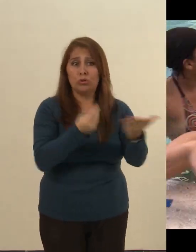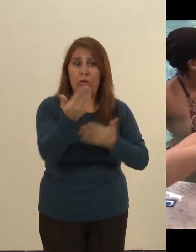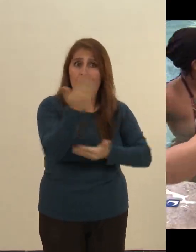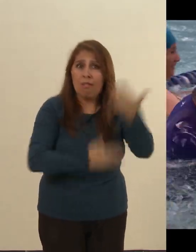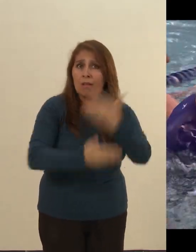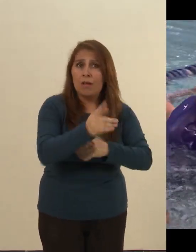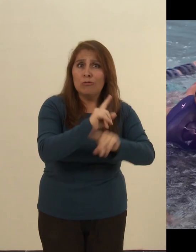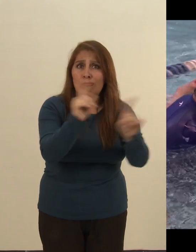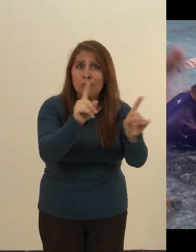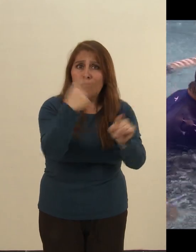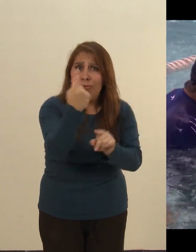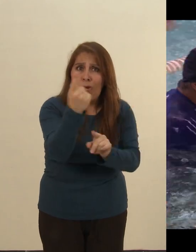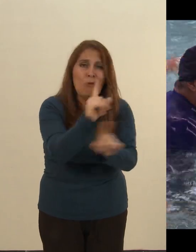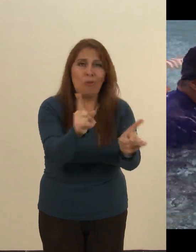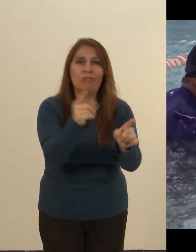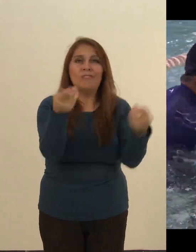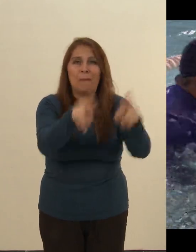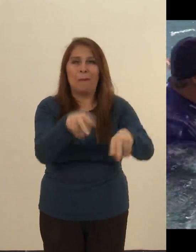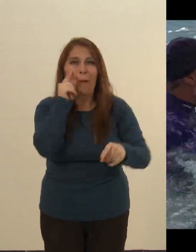condiciones diferentes.